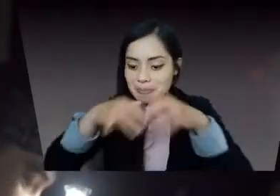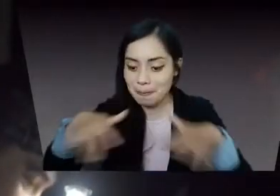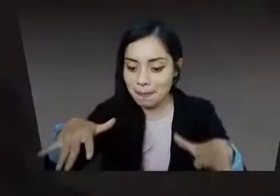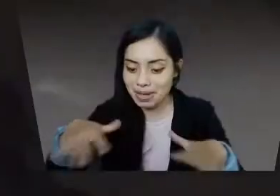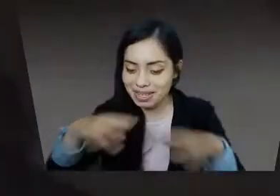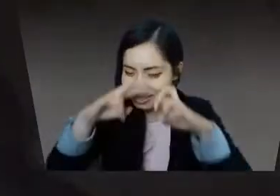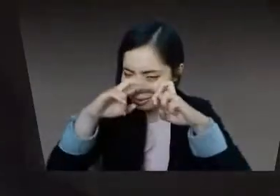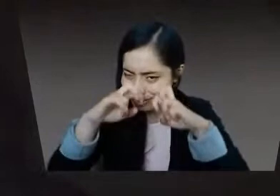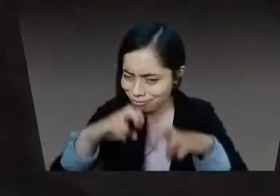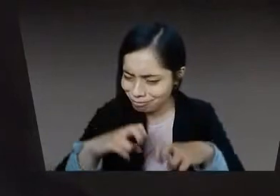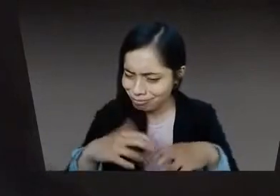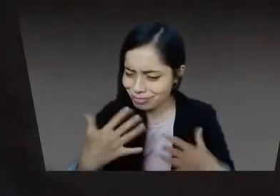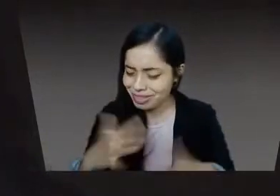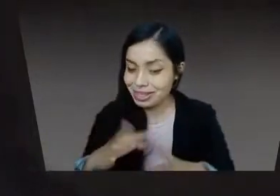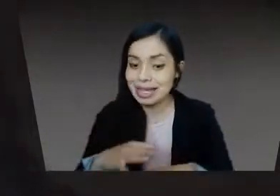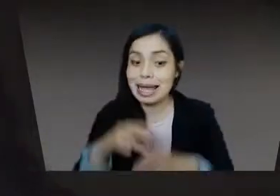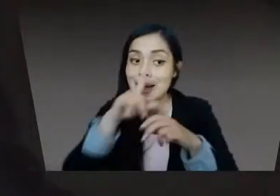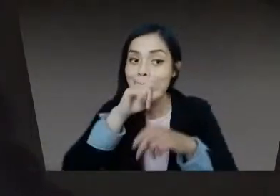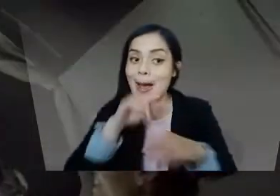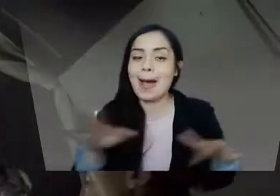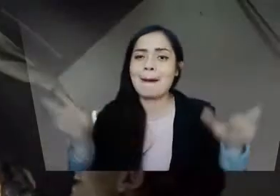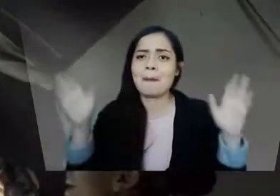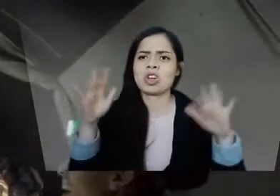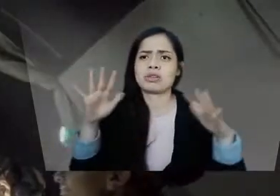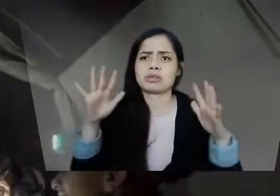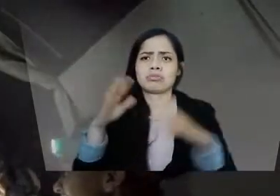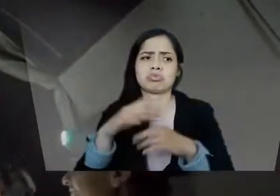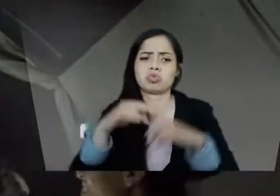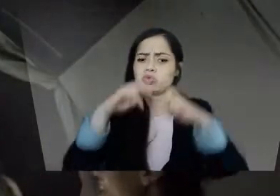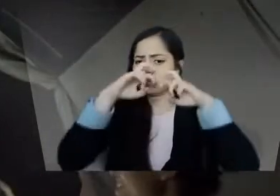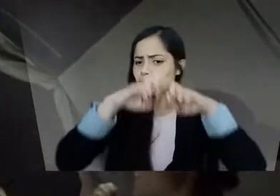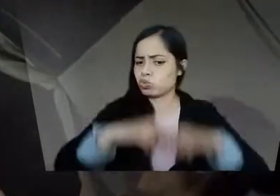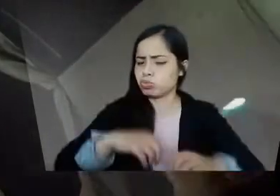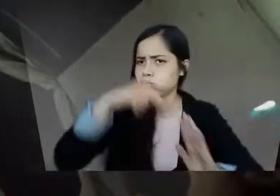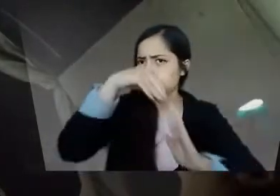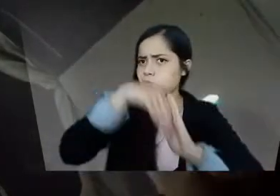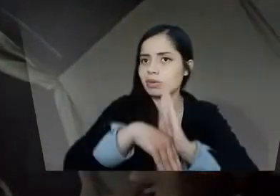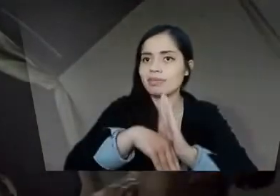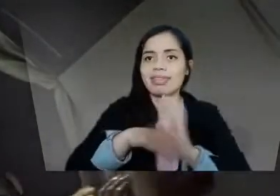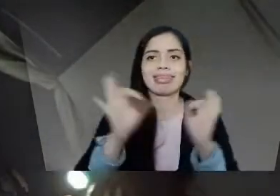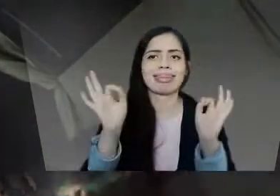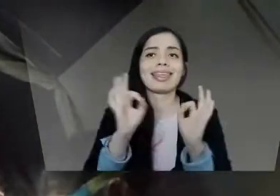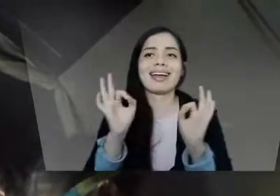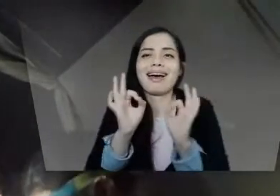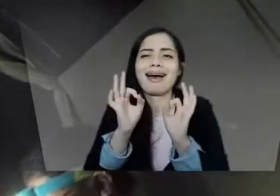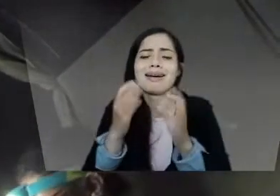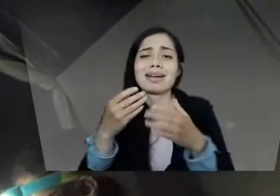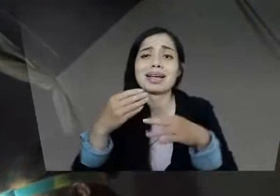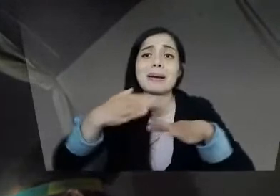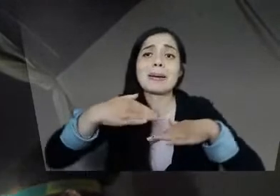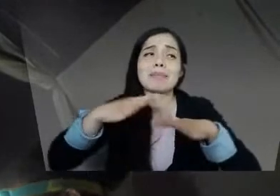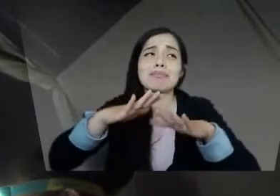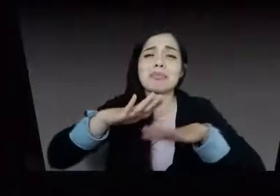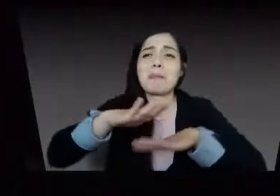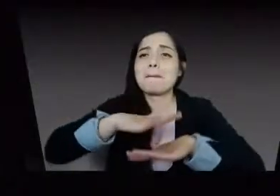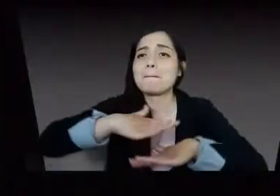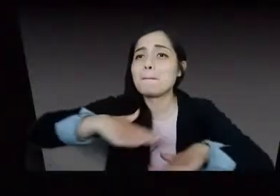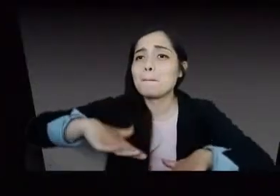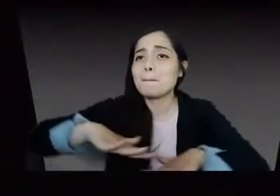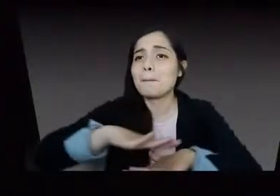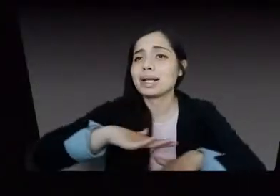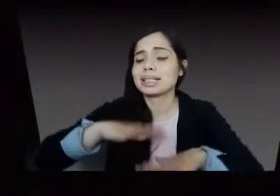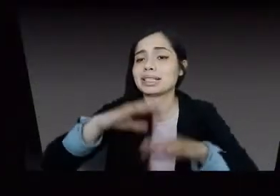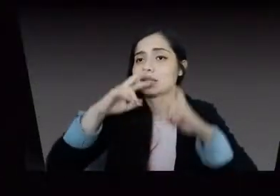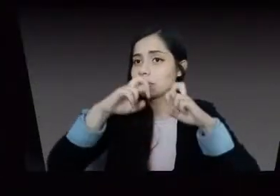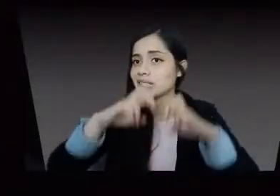nos formamos leyendo todo lo que fue escrito por hombres ornitólogos, y encontrar a Elizabeth Kerr fue como una inspiración para seguir y para que